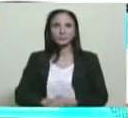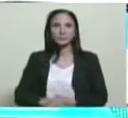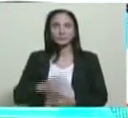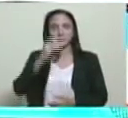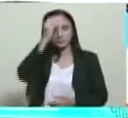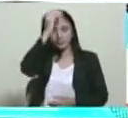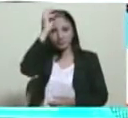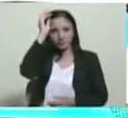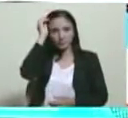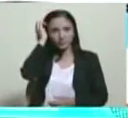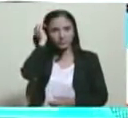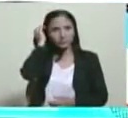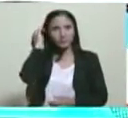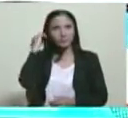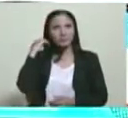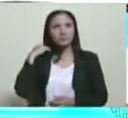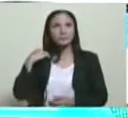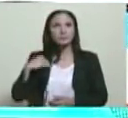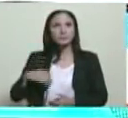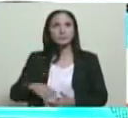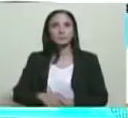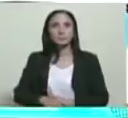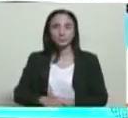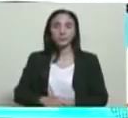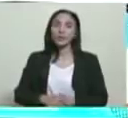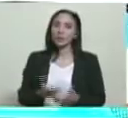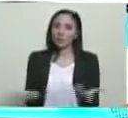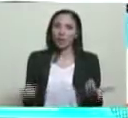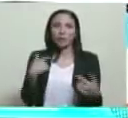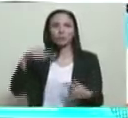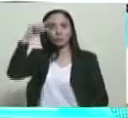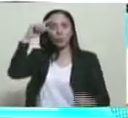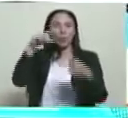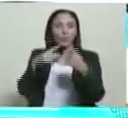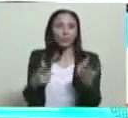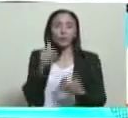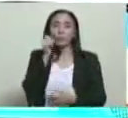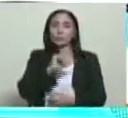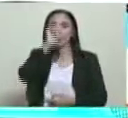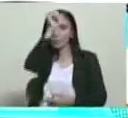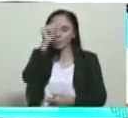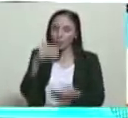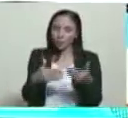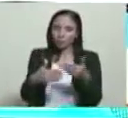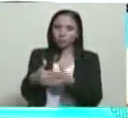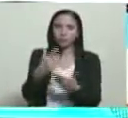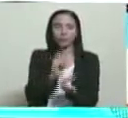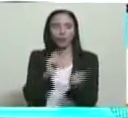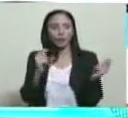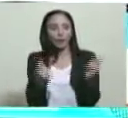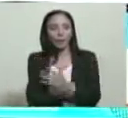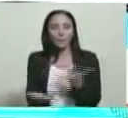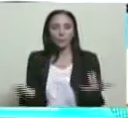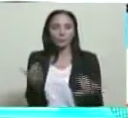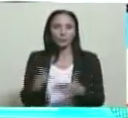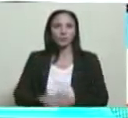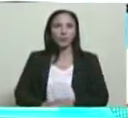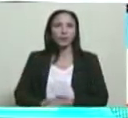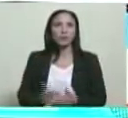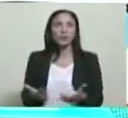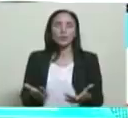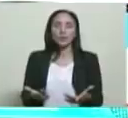Tenemos que avanzar, ¿te das cuenta? Eso es lo que yo quiero en la jornada del fin de semana, Aristóbulo. Un plan de cambio y rectificación y que me digan en la